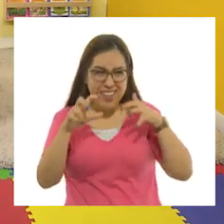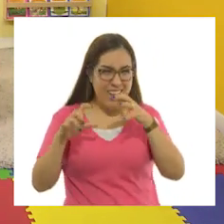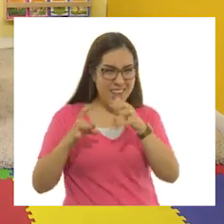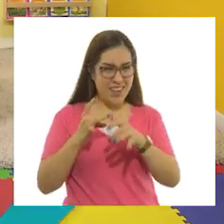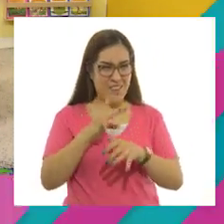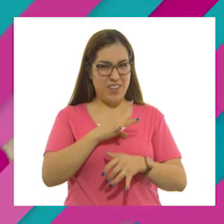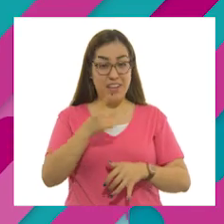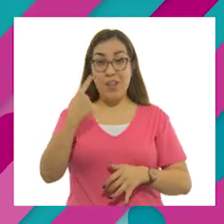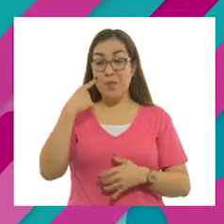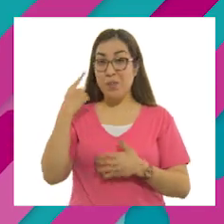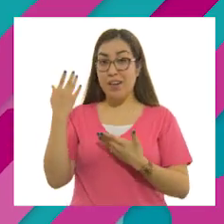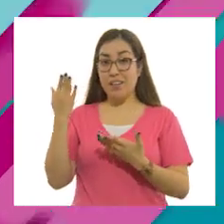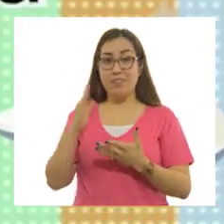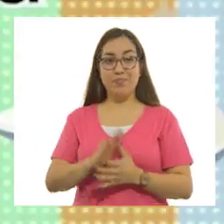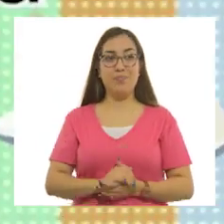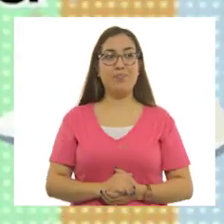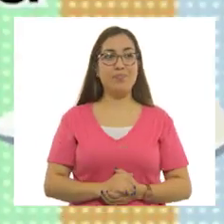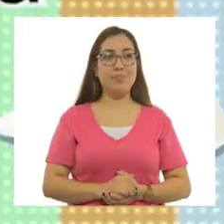vamos